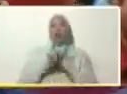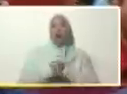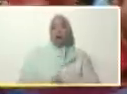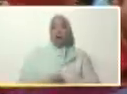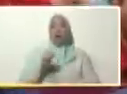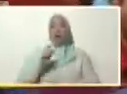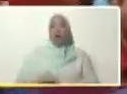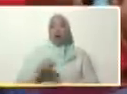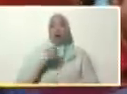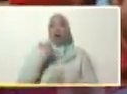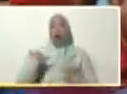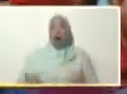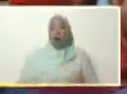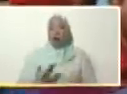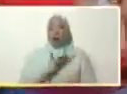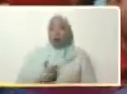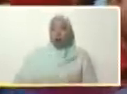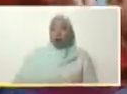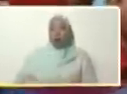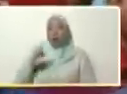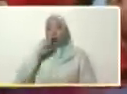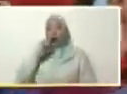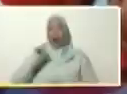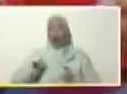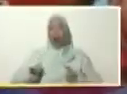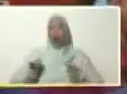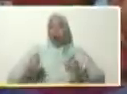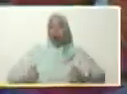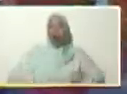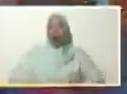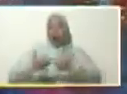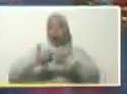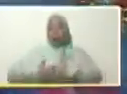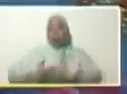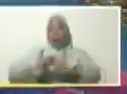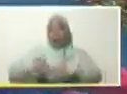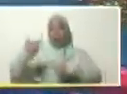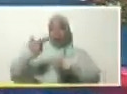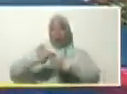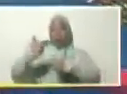presidente, es la hora de un nuevo comienzo de nuestra industria petrolera.